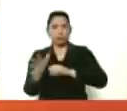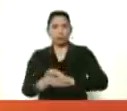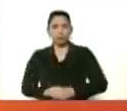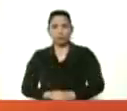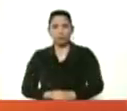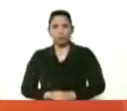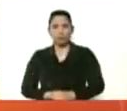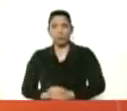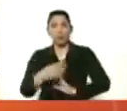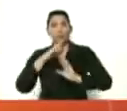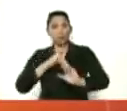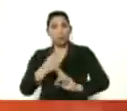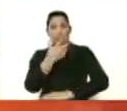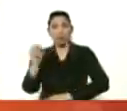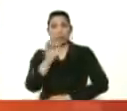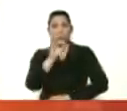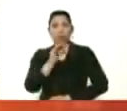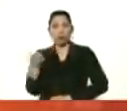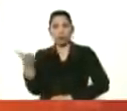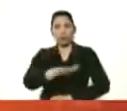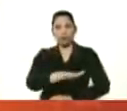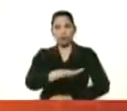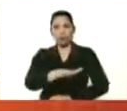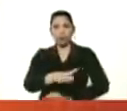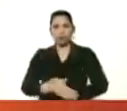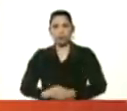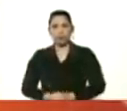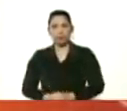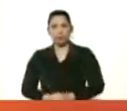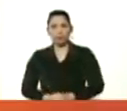Dice el 30%, riesgo mortal.